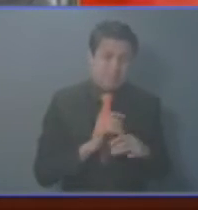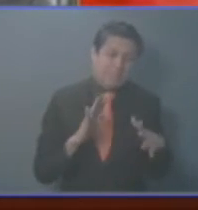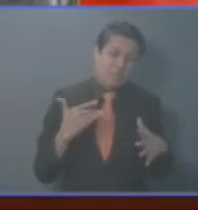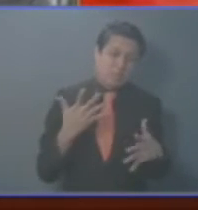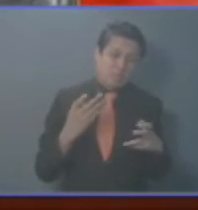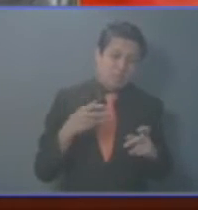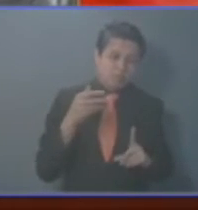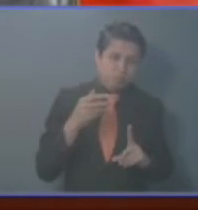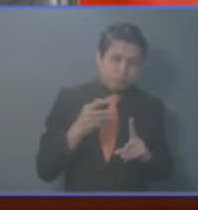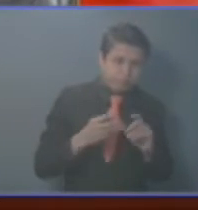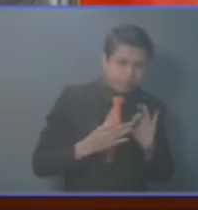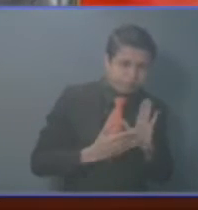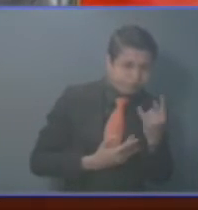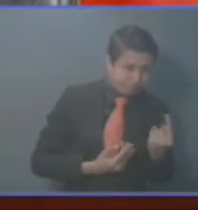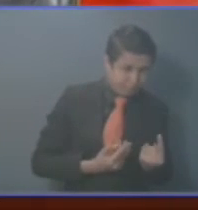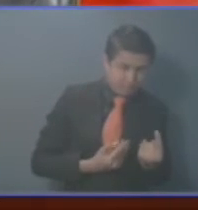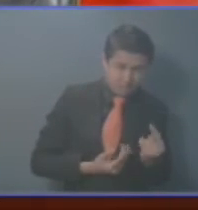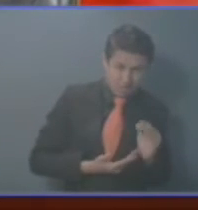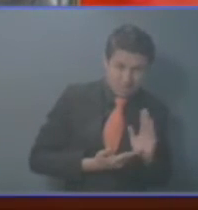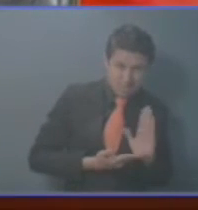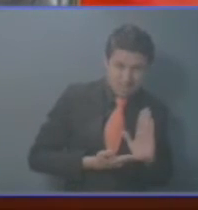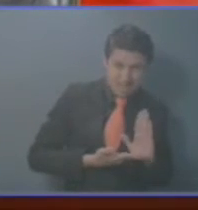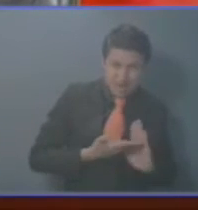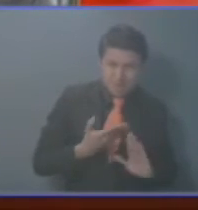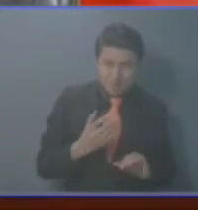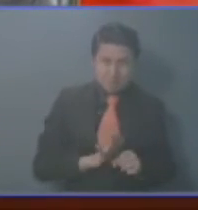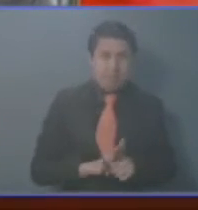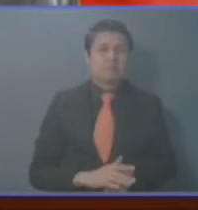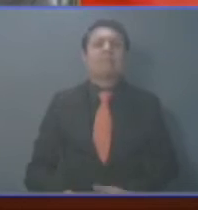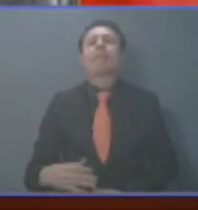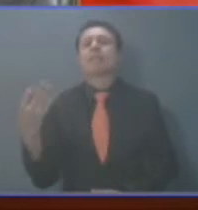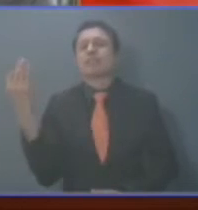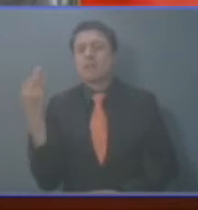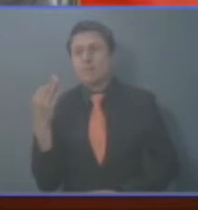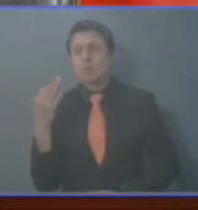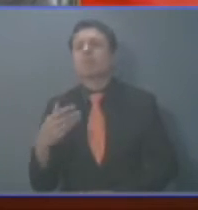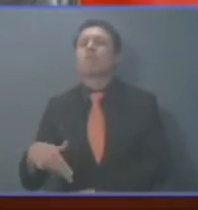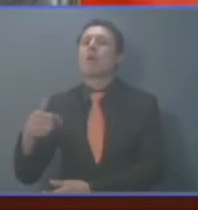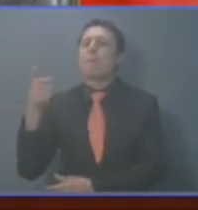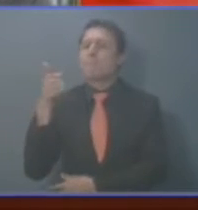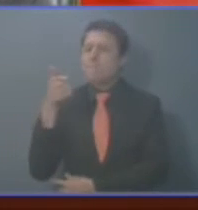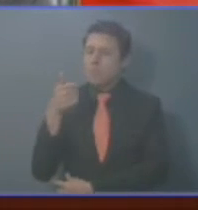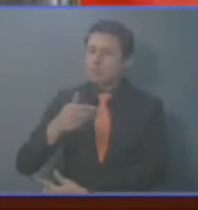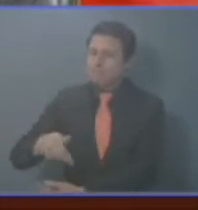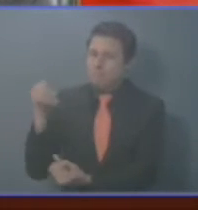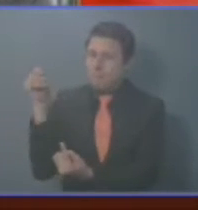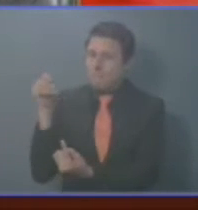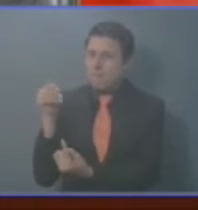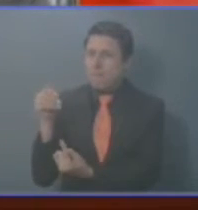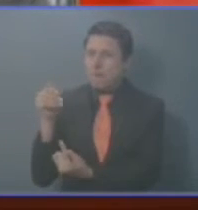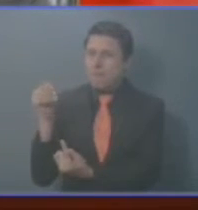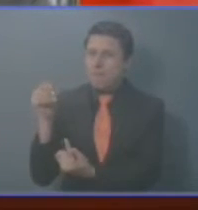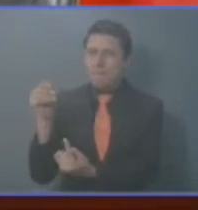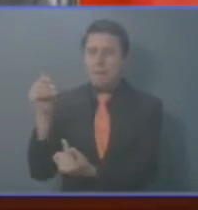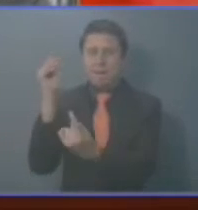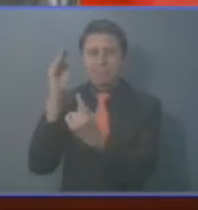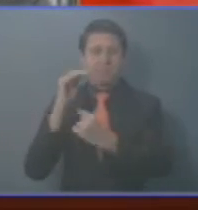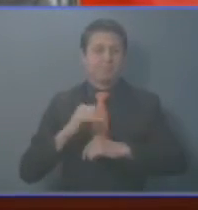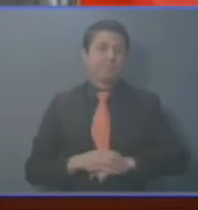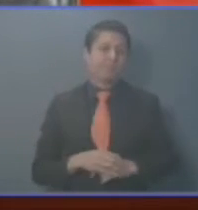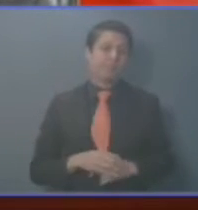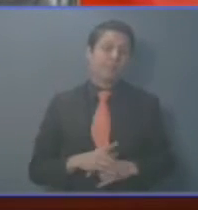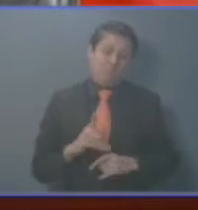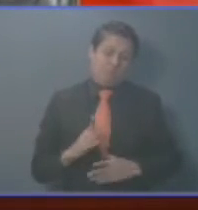desarrollo en todos los ámbitos de la vida nacional es imprescindible contar con una población educada y adecuadamente formada para su autorrealización y